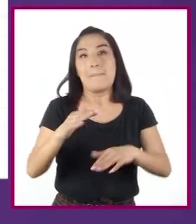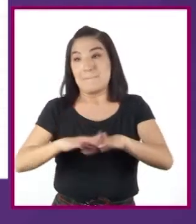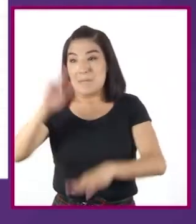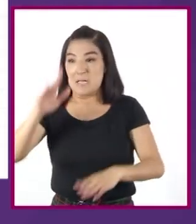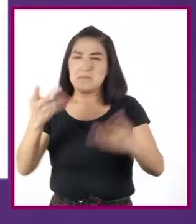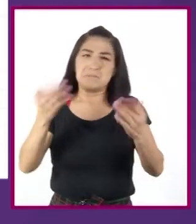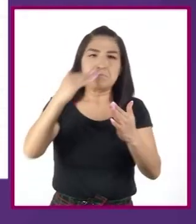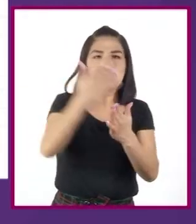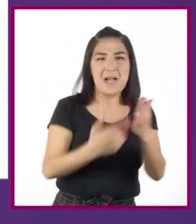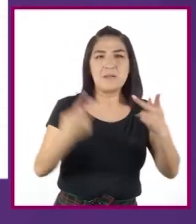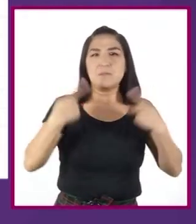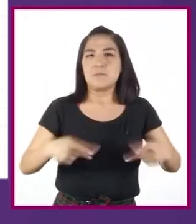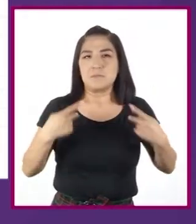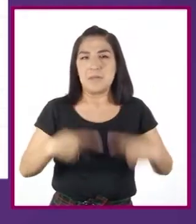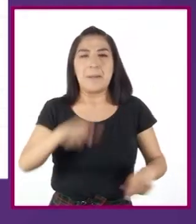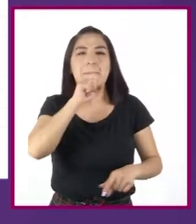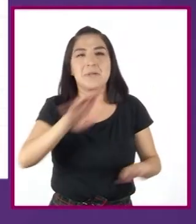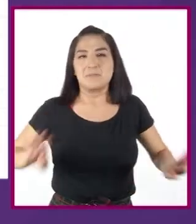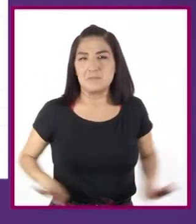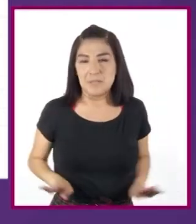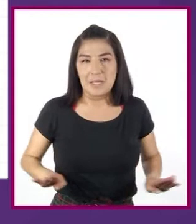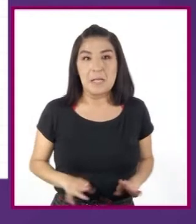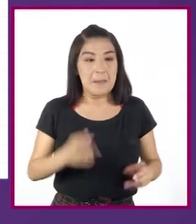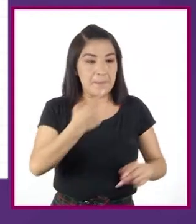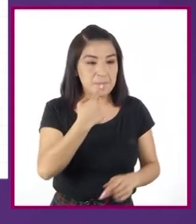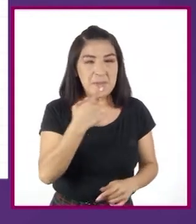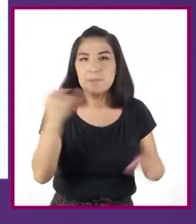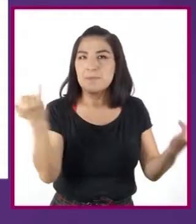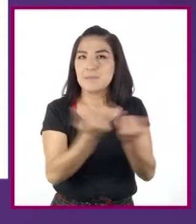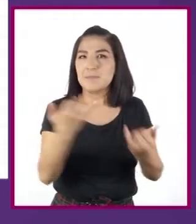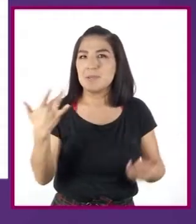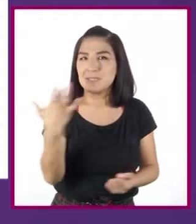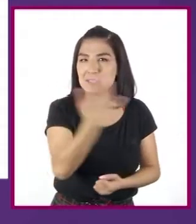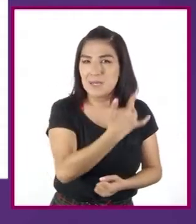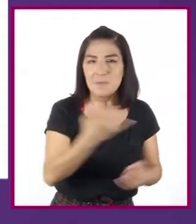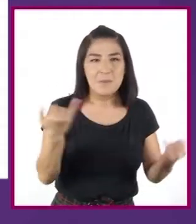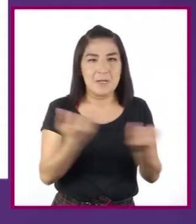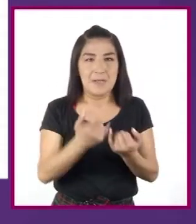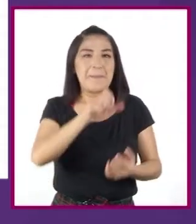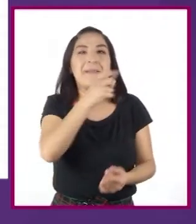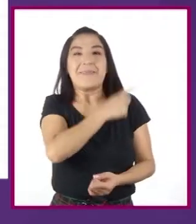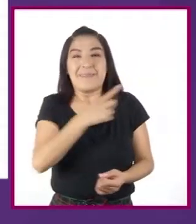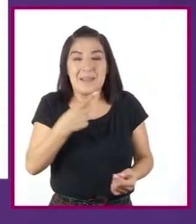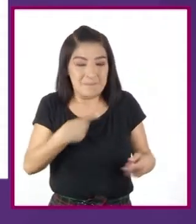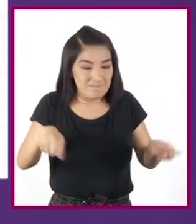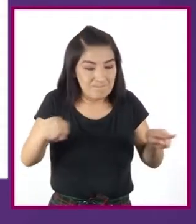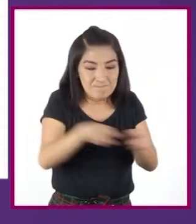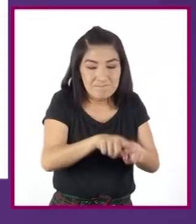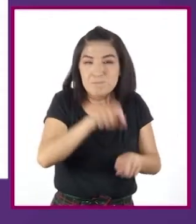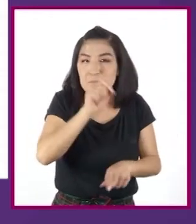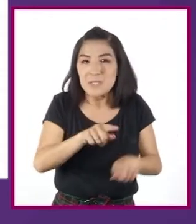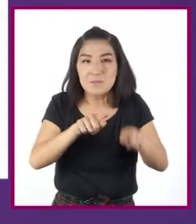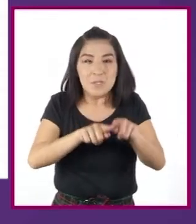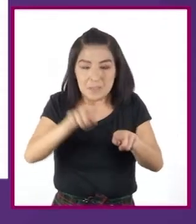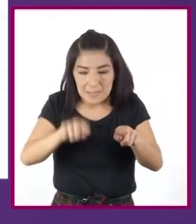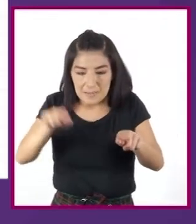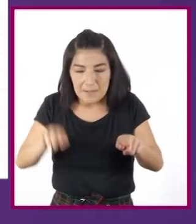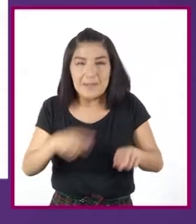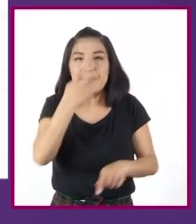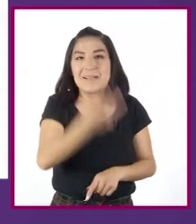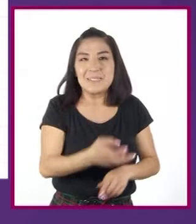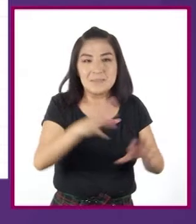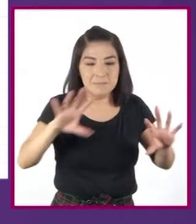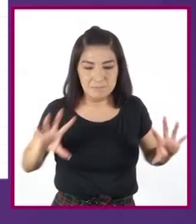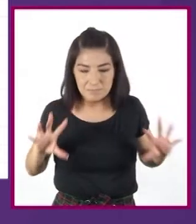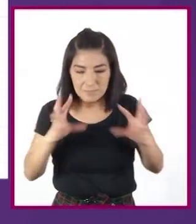tengan las mismas características e igual sabor, es necesario ajustar la cantidad de cada ingrediente de manera